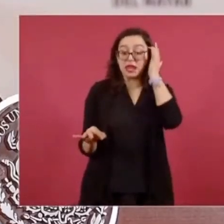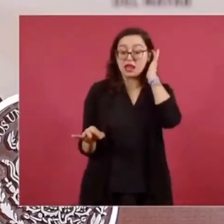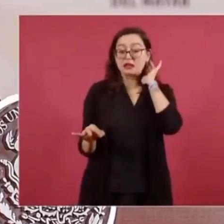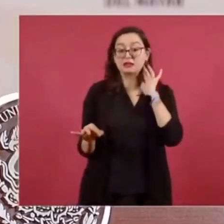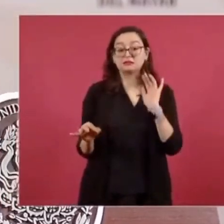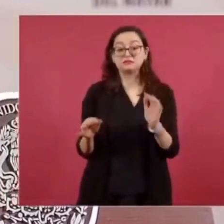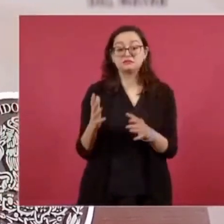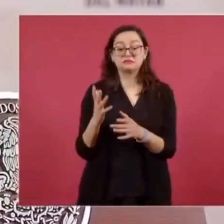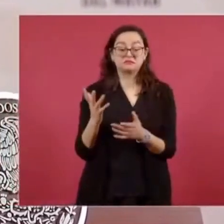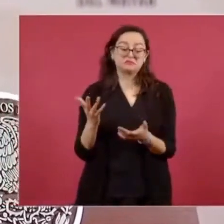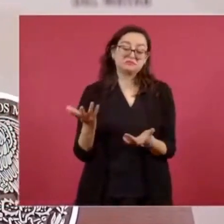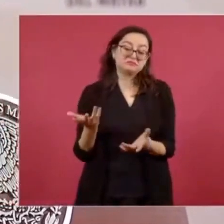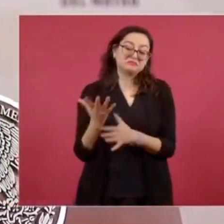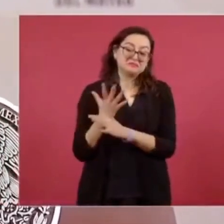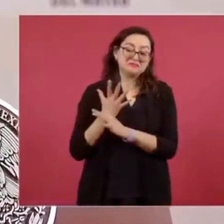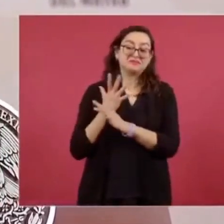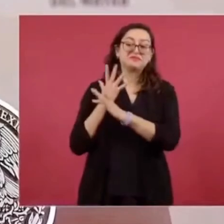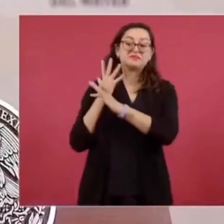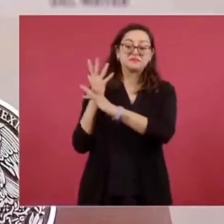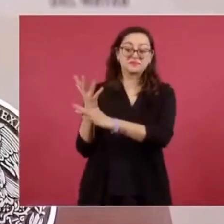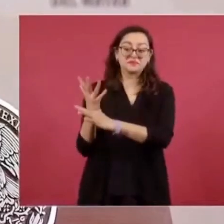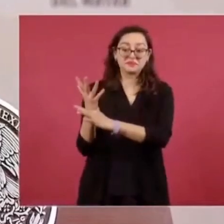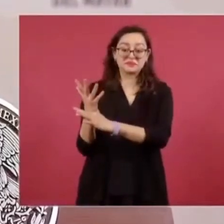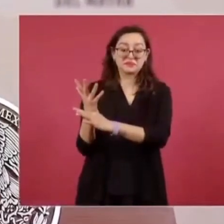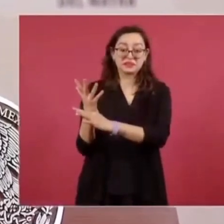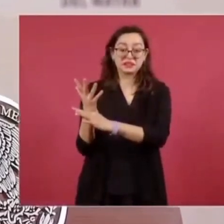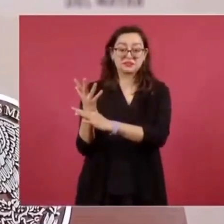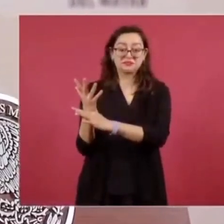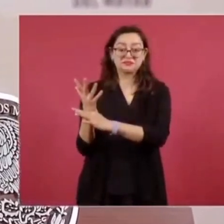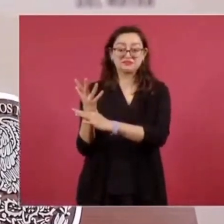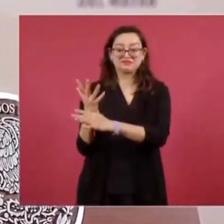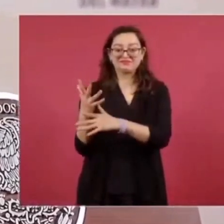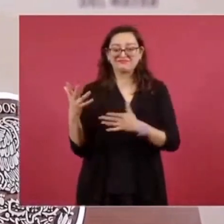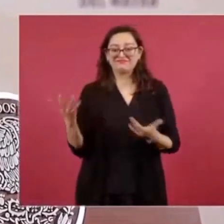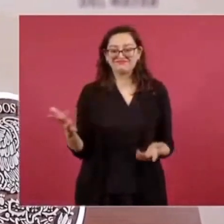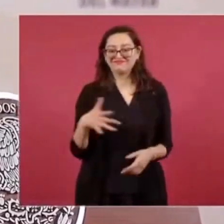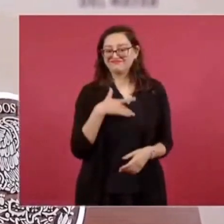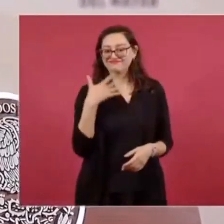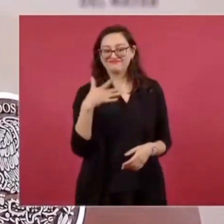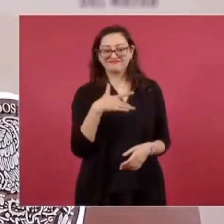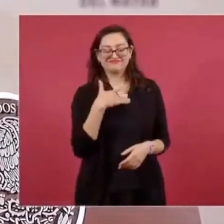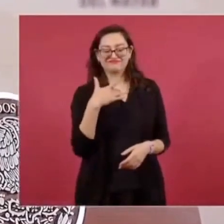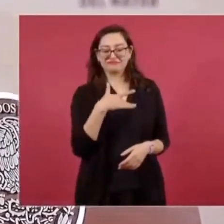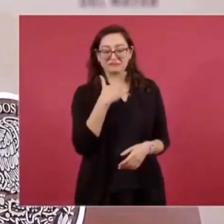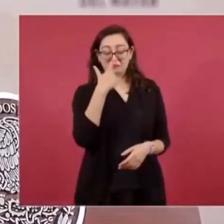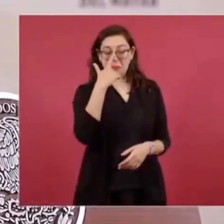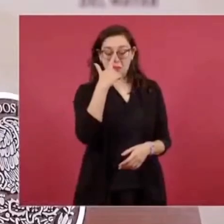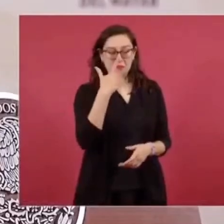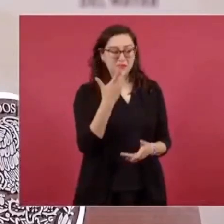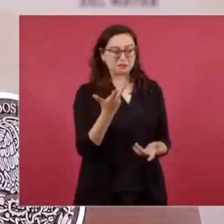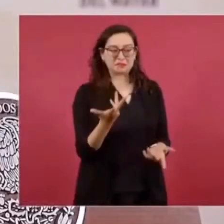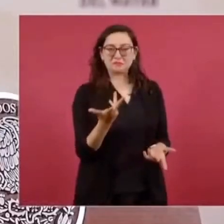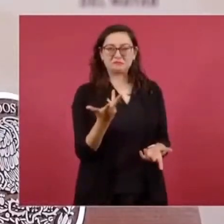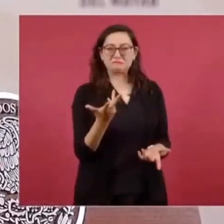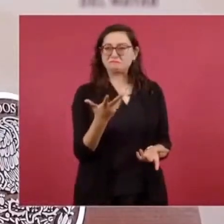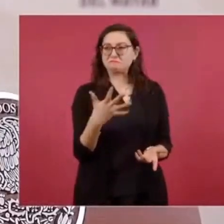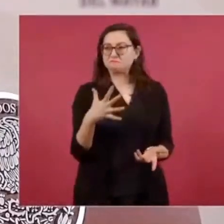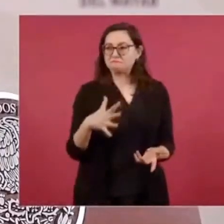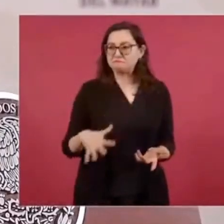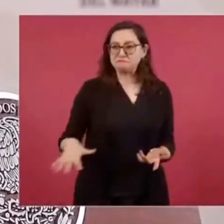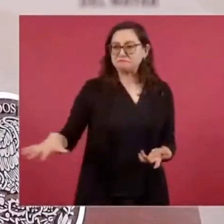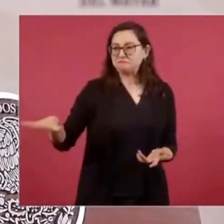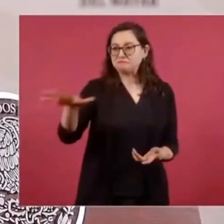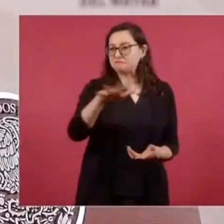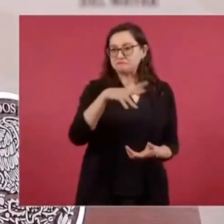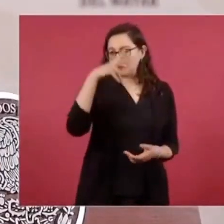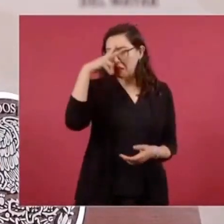acepta su total desapego a la realidad, esto que hablamos, son como dos